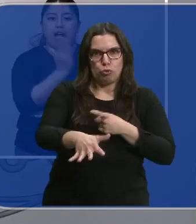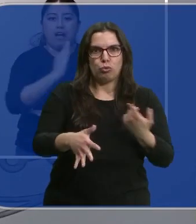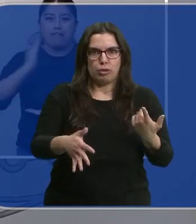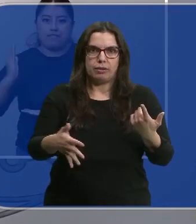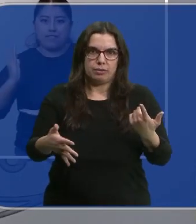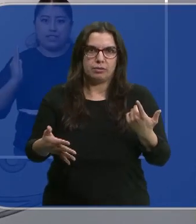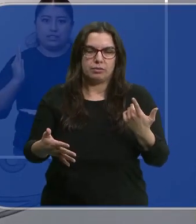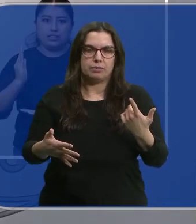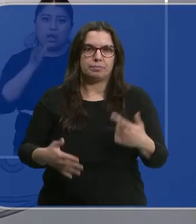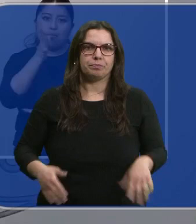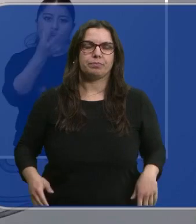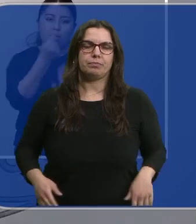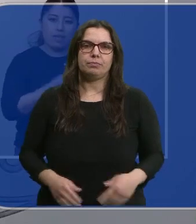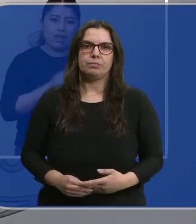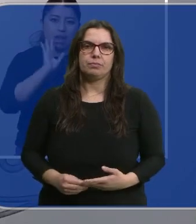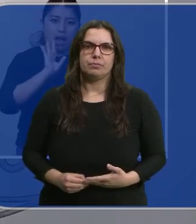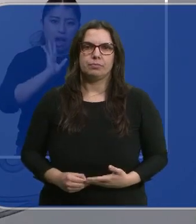por esta medida.